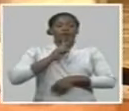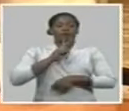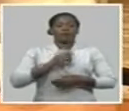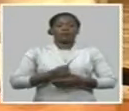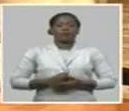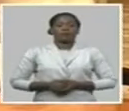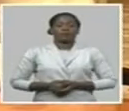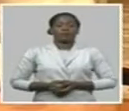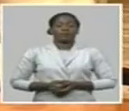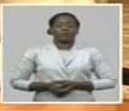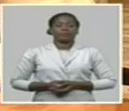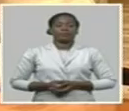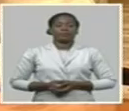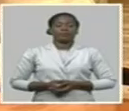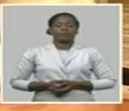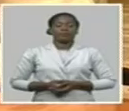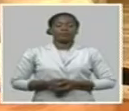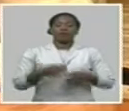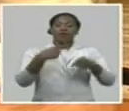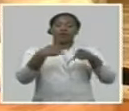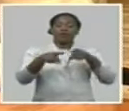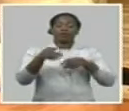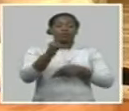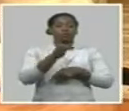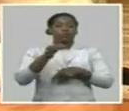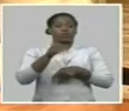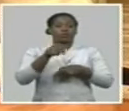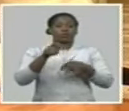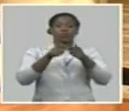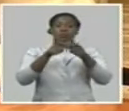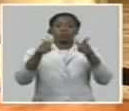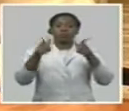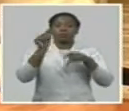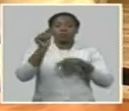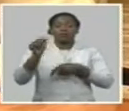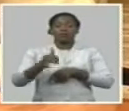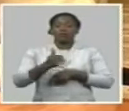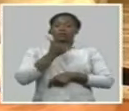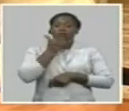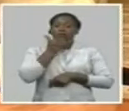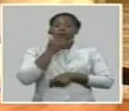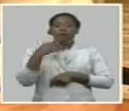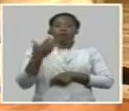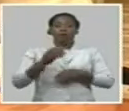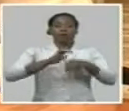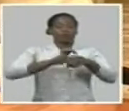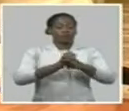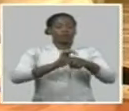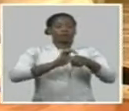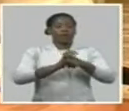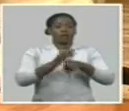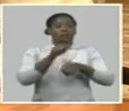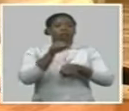los donde los municipios donde más persona haya afectada es el arroyo naranjo en centro